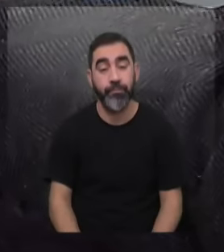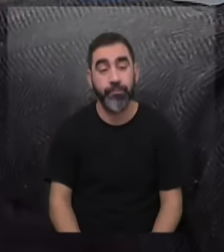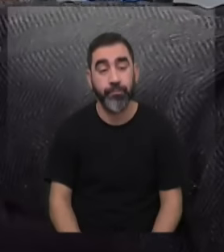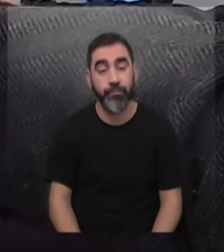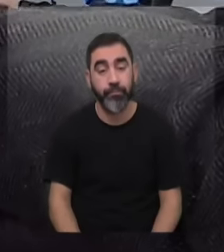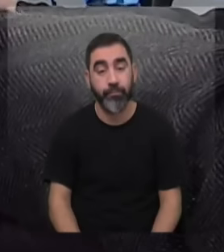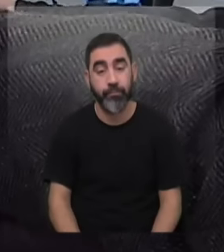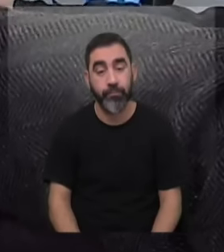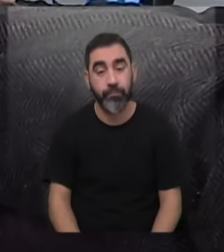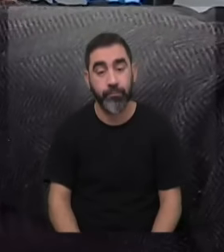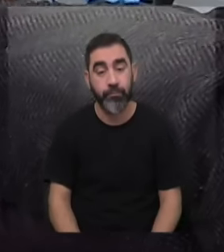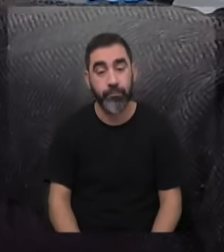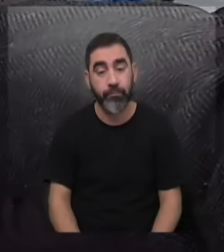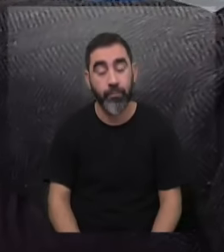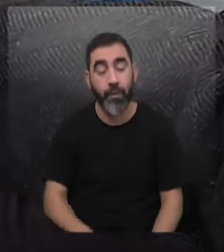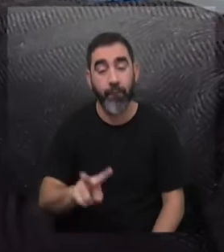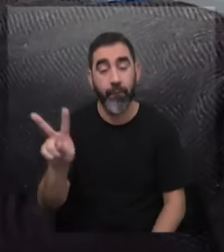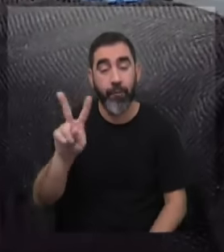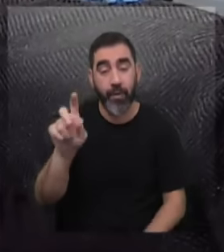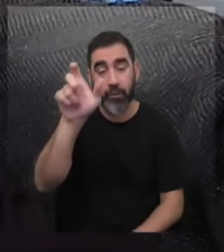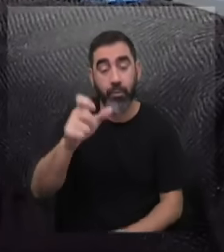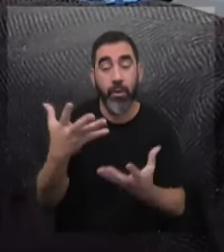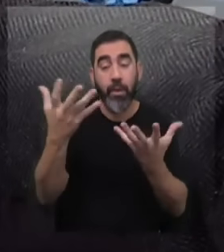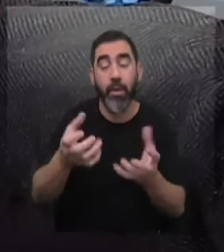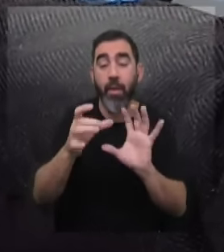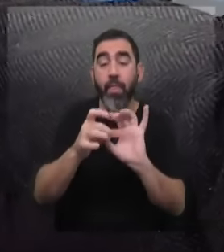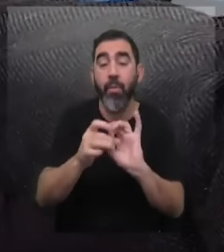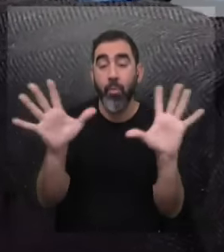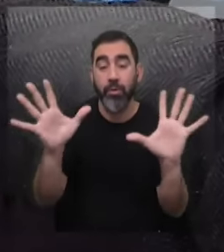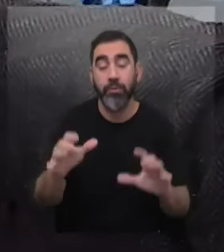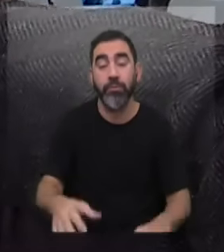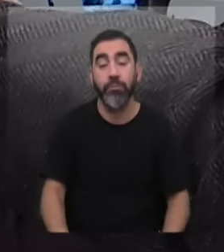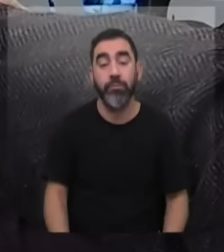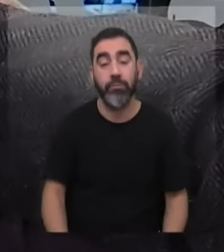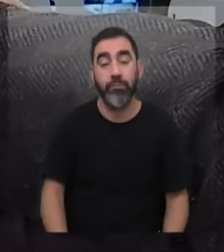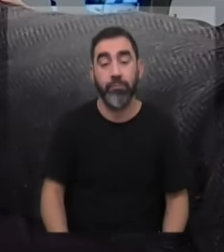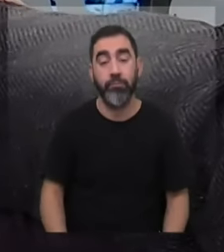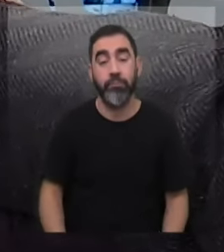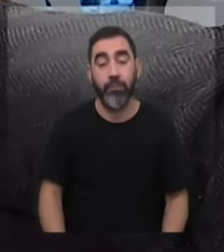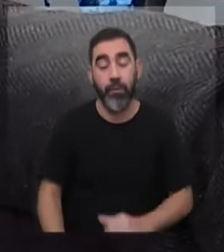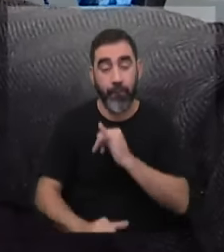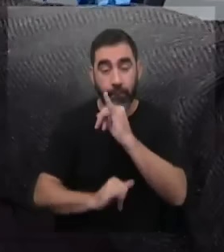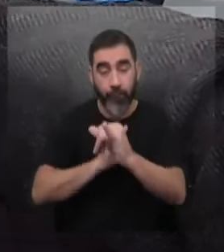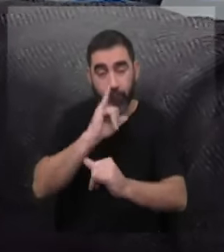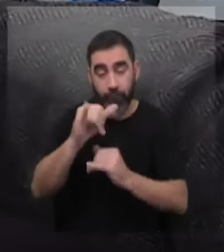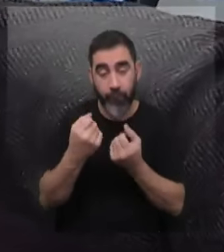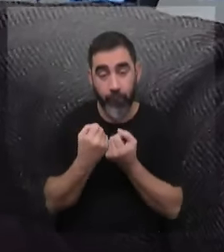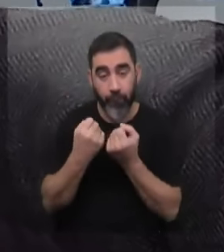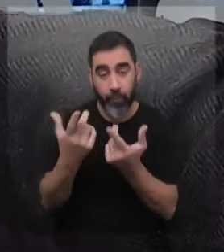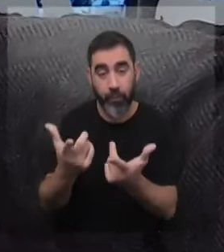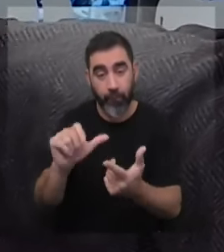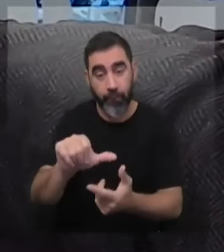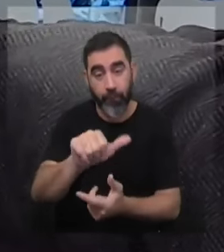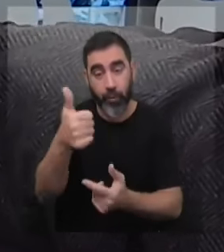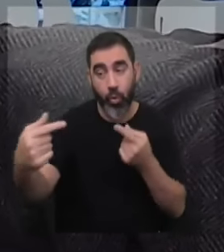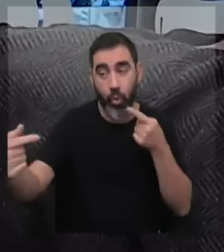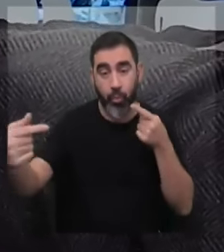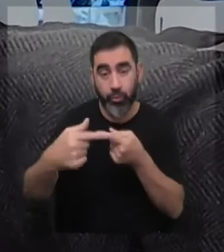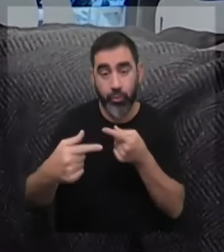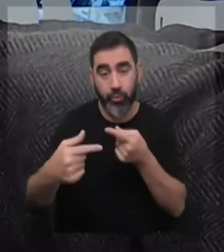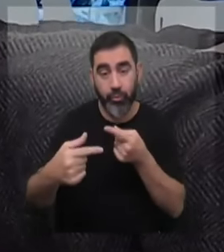Americanos del pueblo venezolano que qui democracia y vimos todos los informaciones preliminares que daban una victoria a la oposición